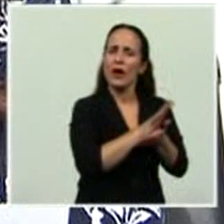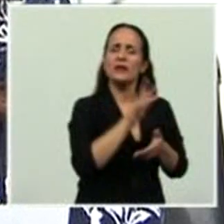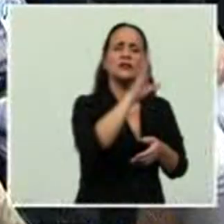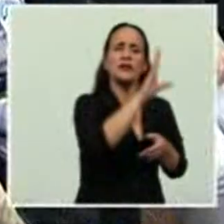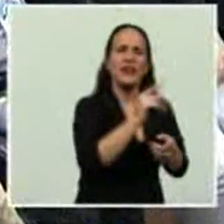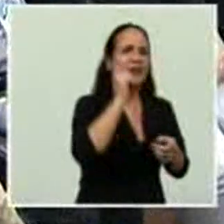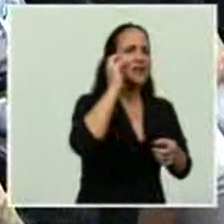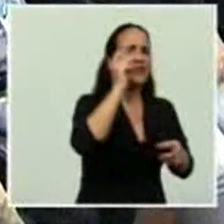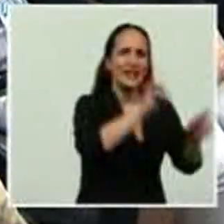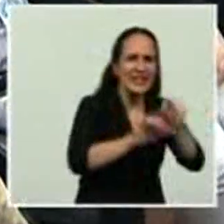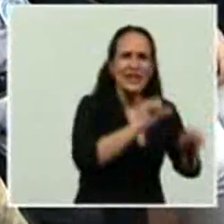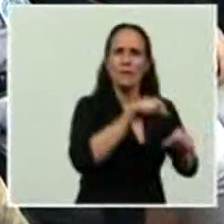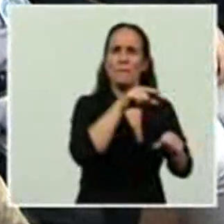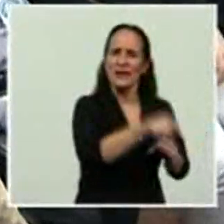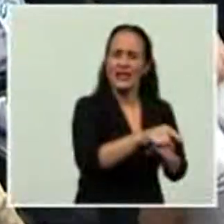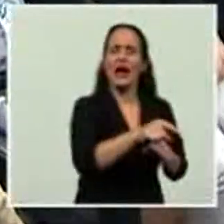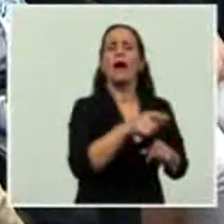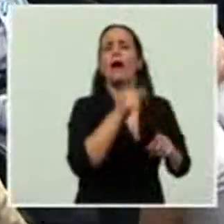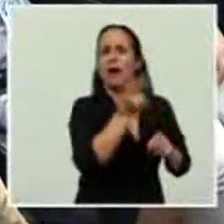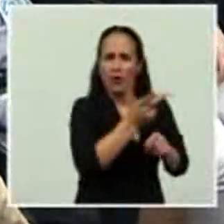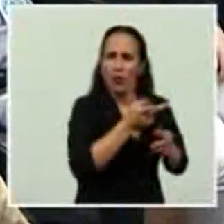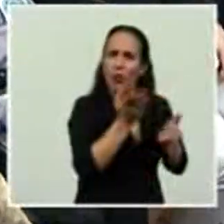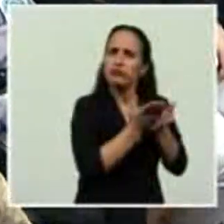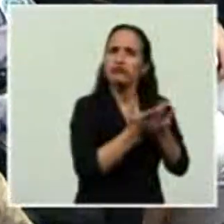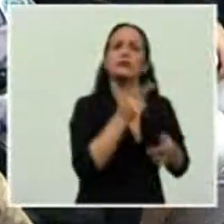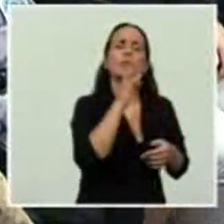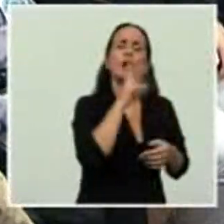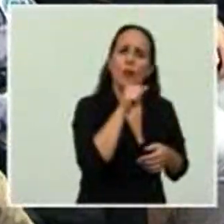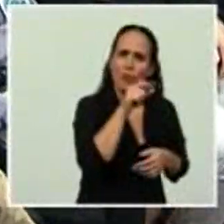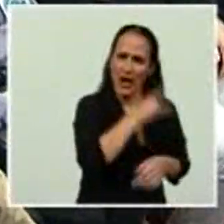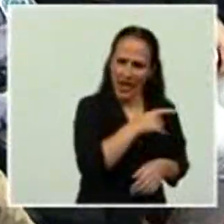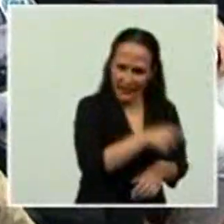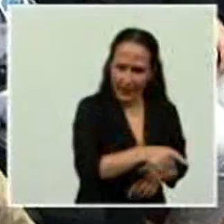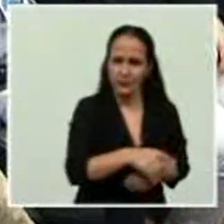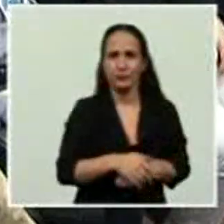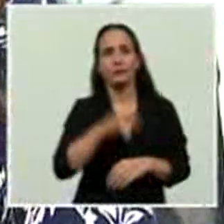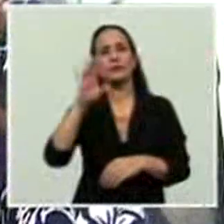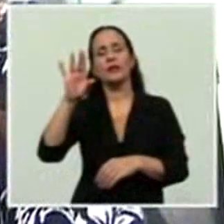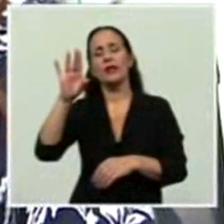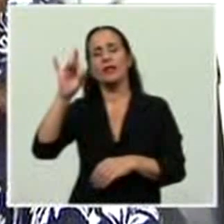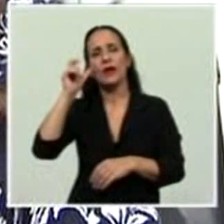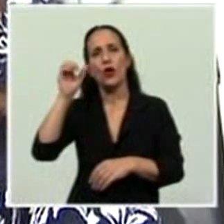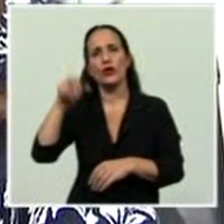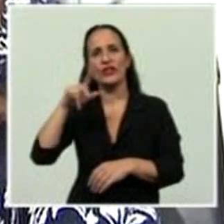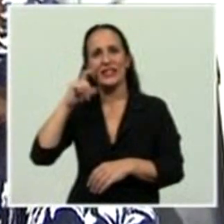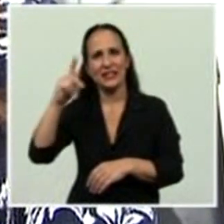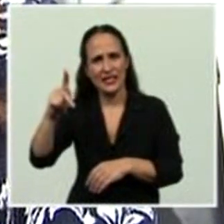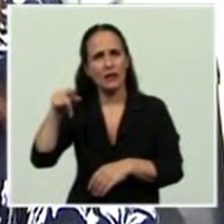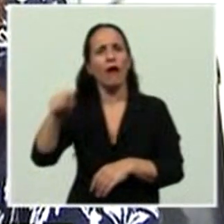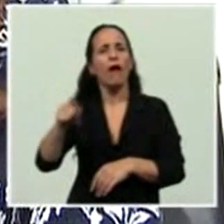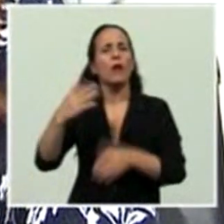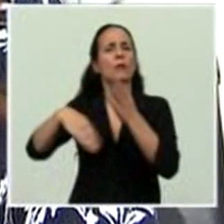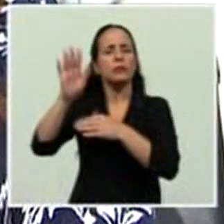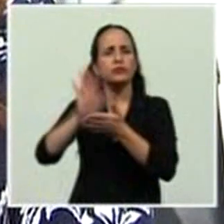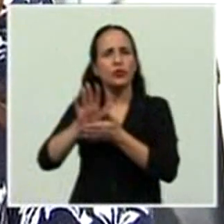en ciencias naturales orientación geoquímica a ambos también en la unlp y Eduardo de bornic Pu es el ingeniero electromecánico